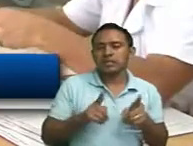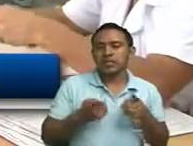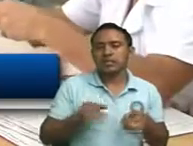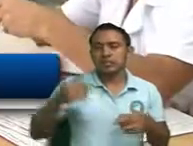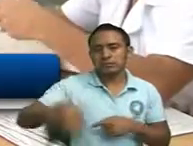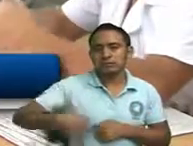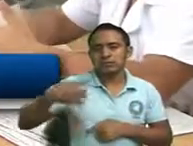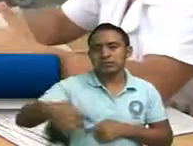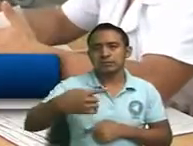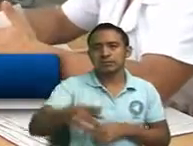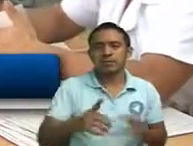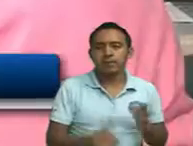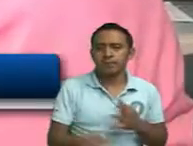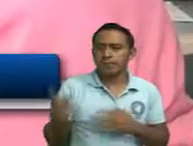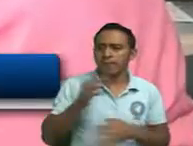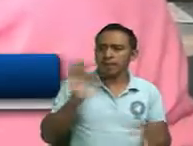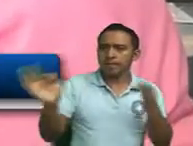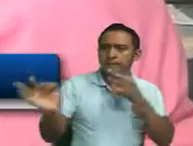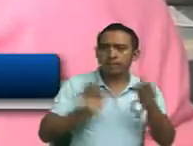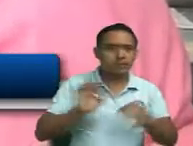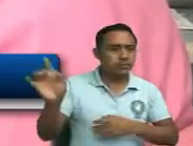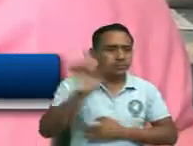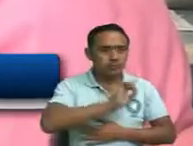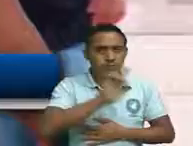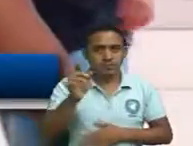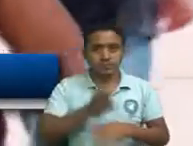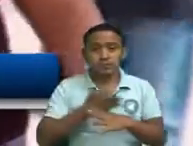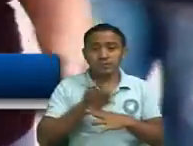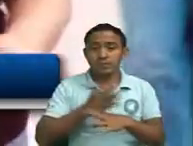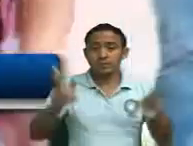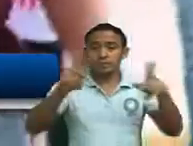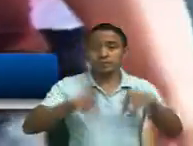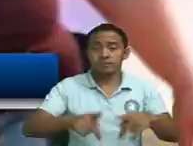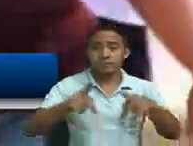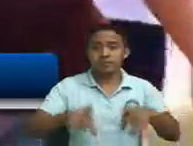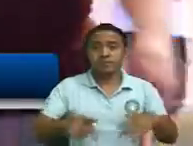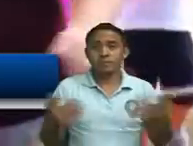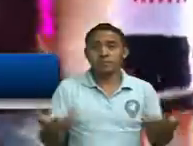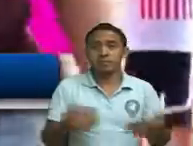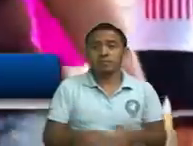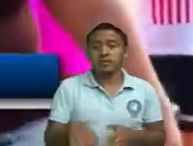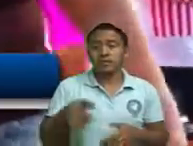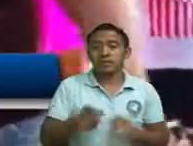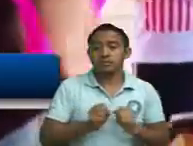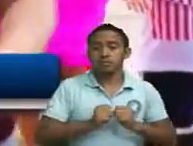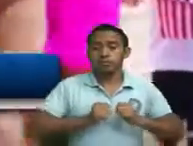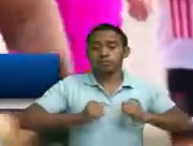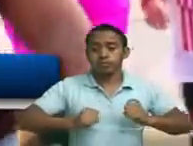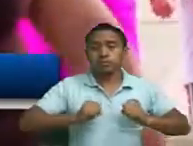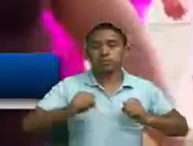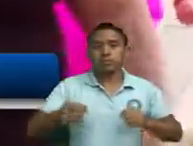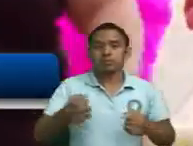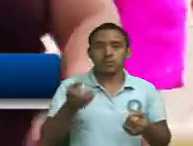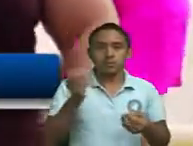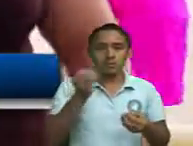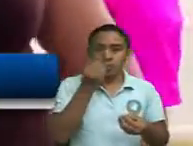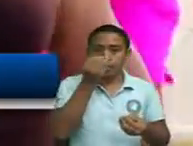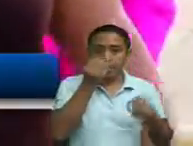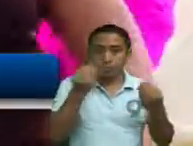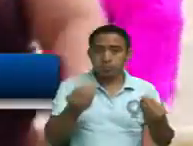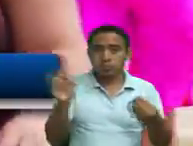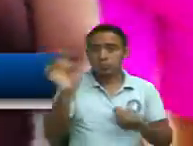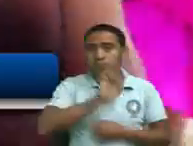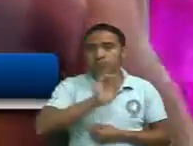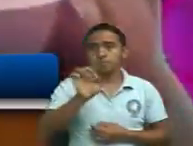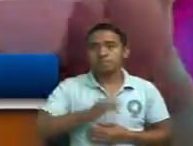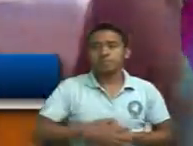días. Pero usted me explicaba que no, hay personas que están así no necesariamente porque comen